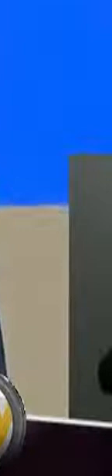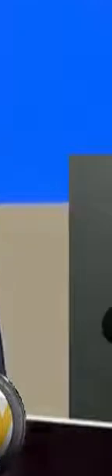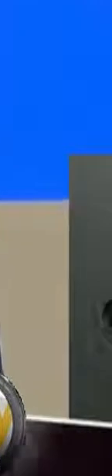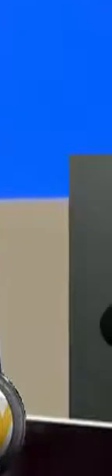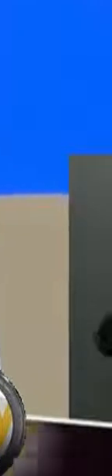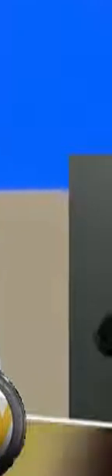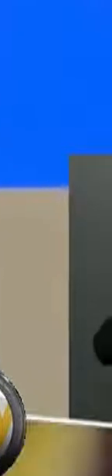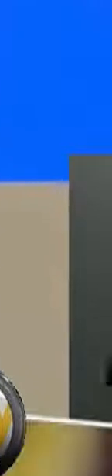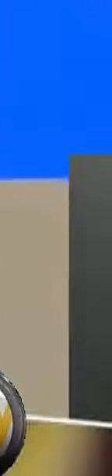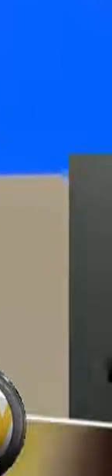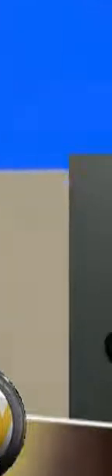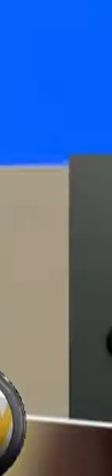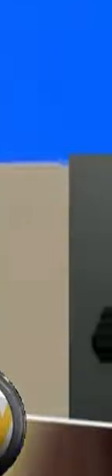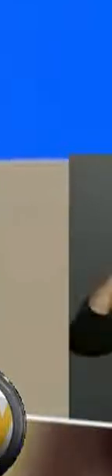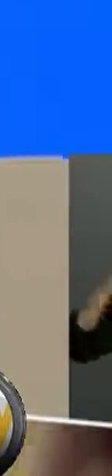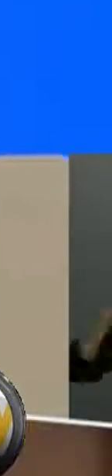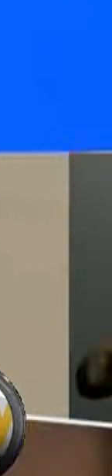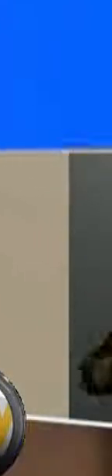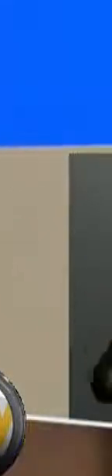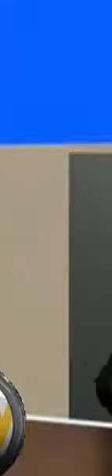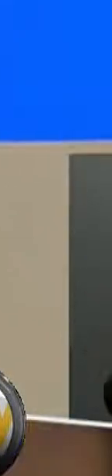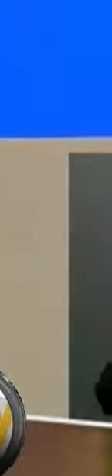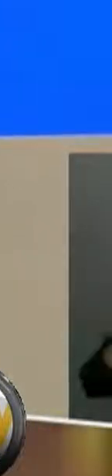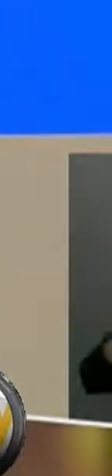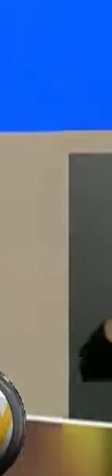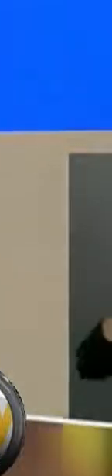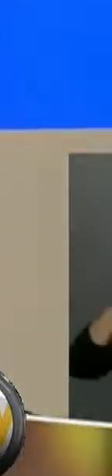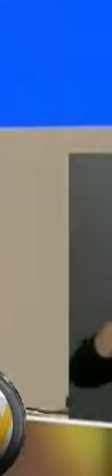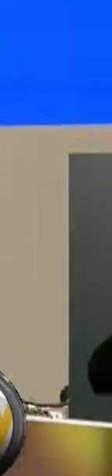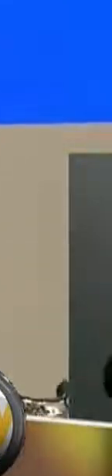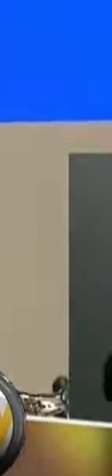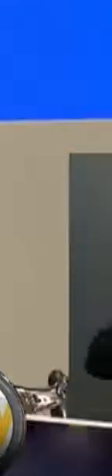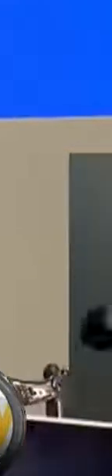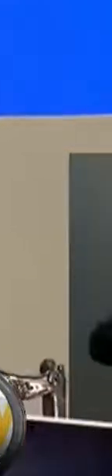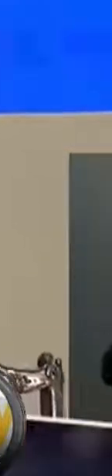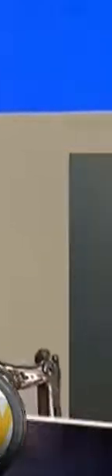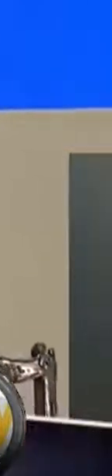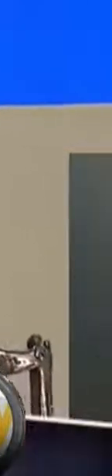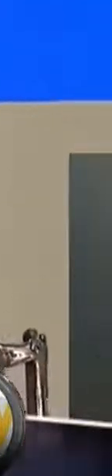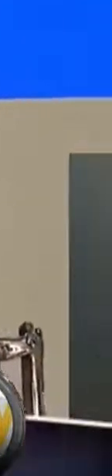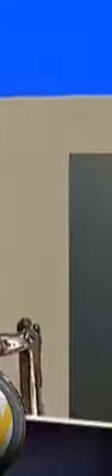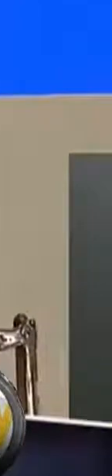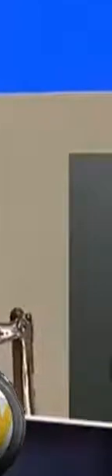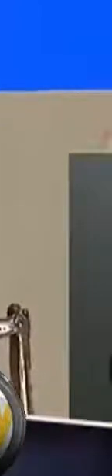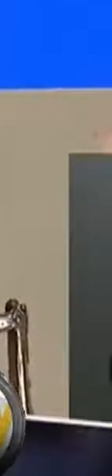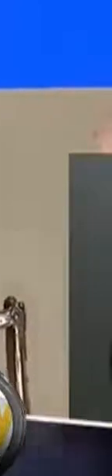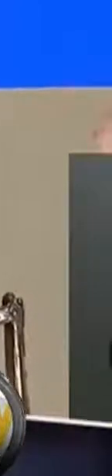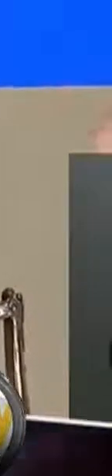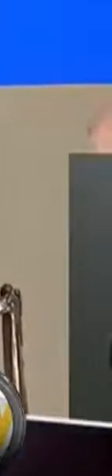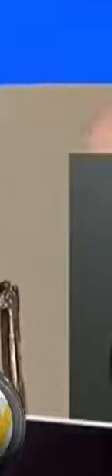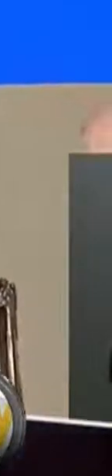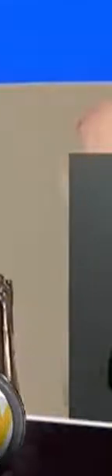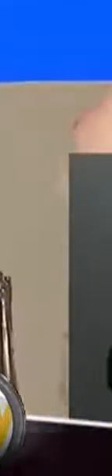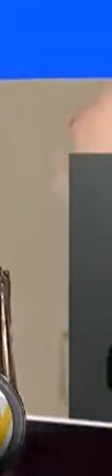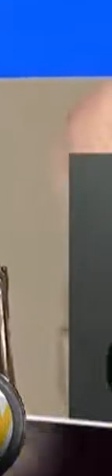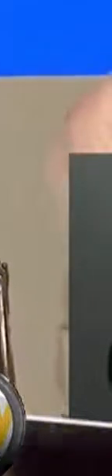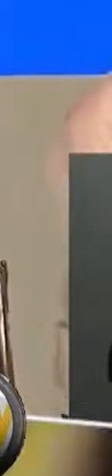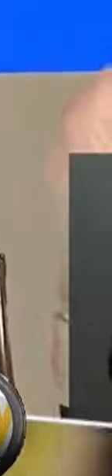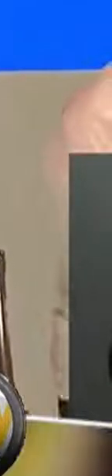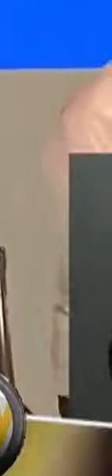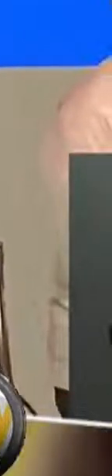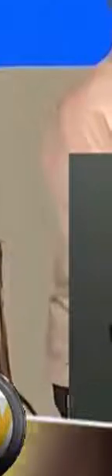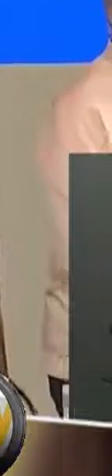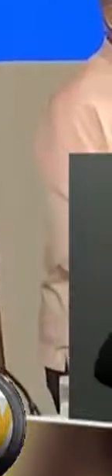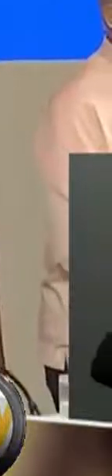y un apoyo un reconocimiento y yo lo que el celebro con esta medida anunciada ayer en el